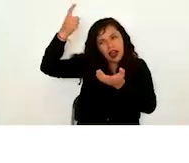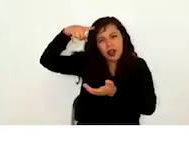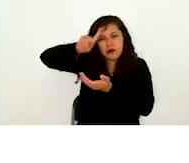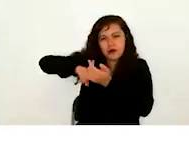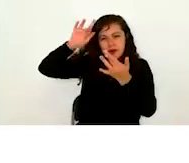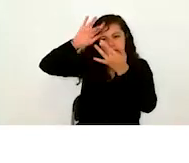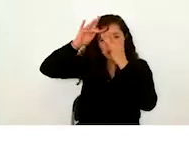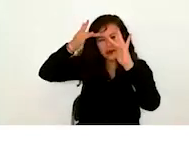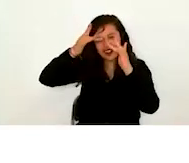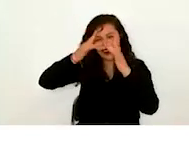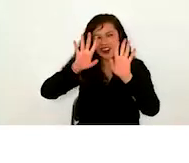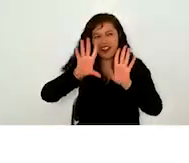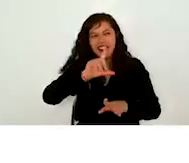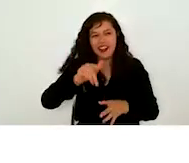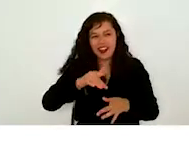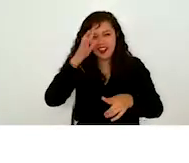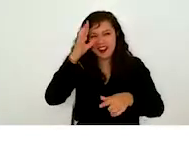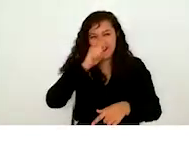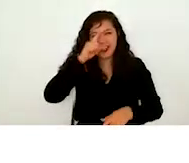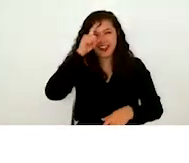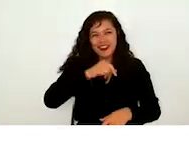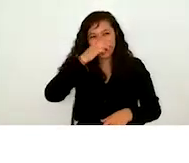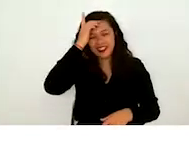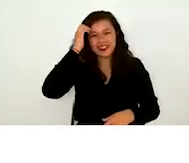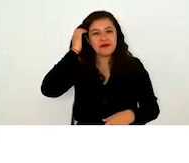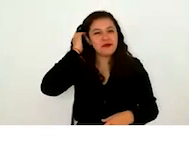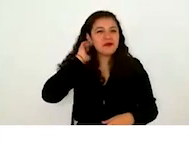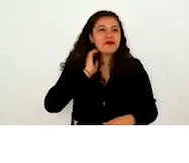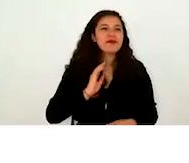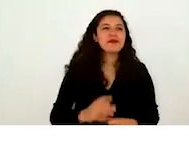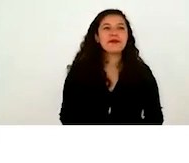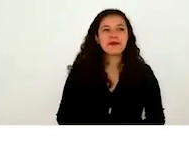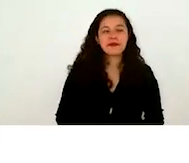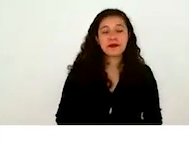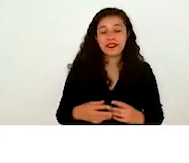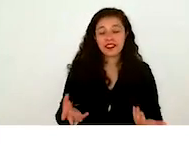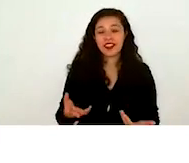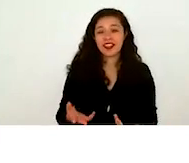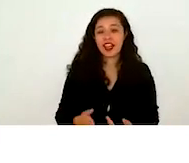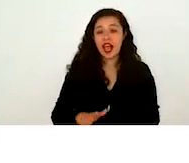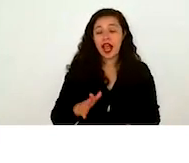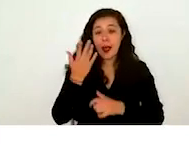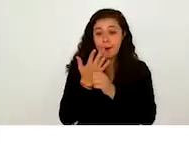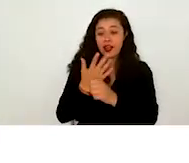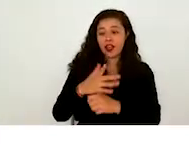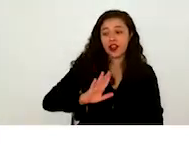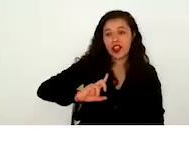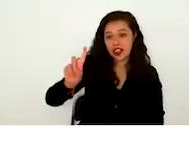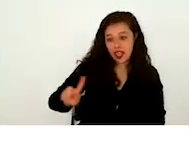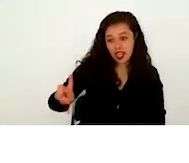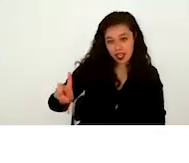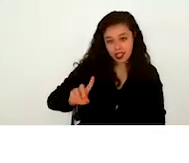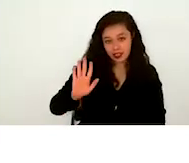usarlas van a empezar a reaccionar muy bien vamos a levantar la mano derecha si me pide